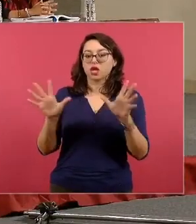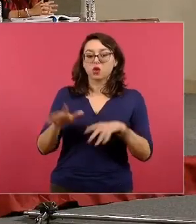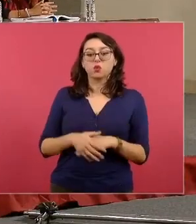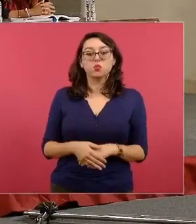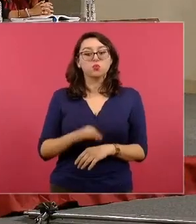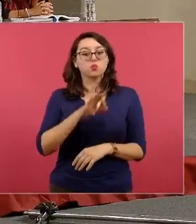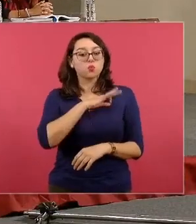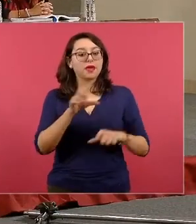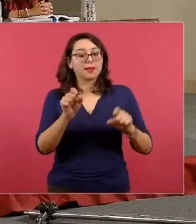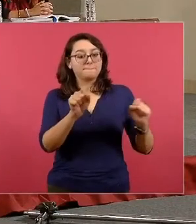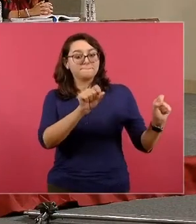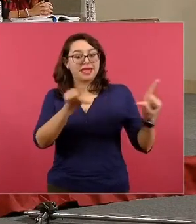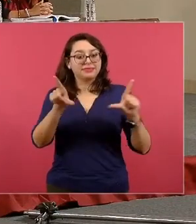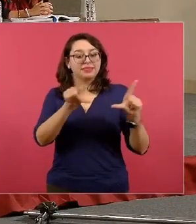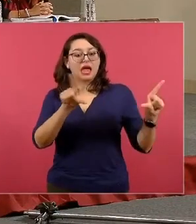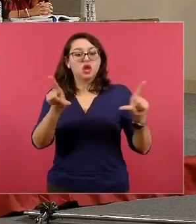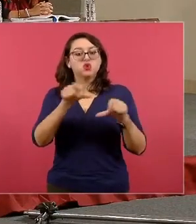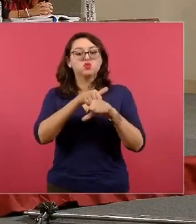evidencia 71.